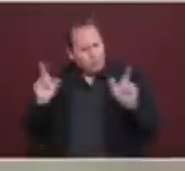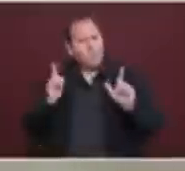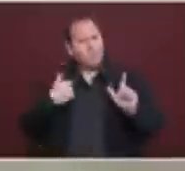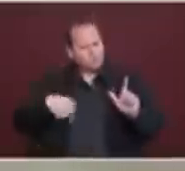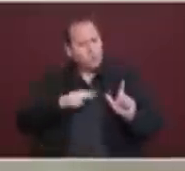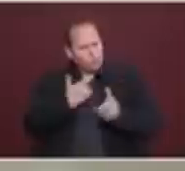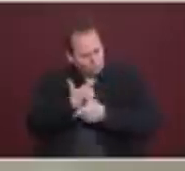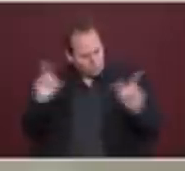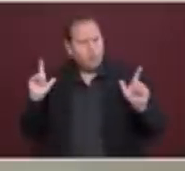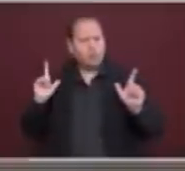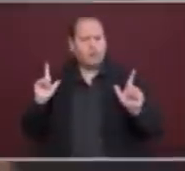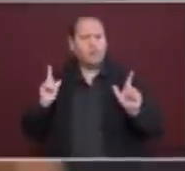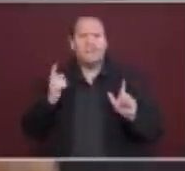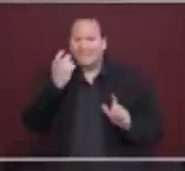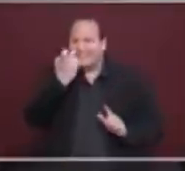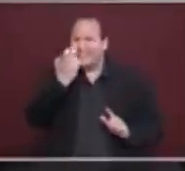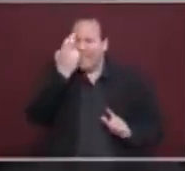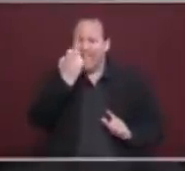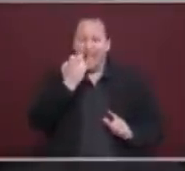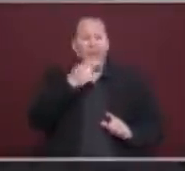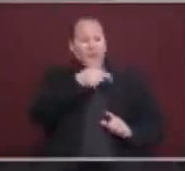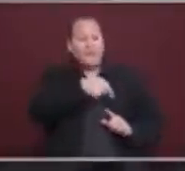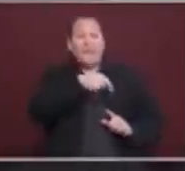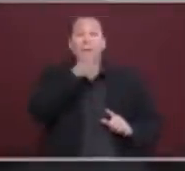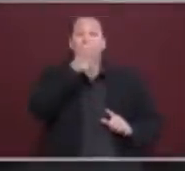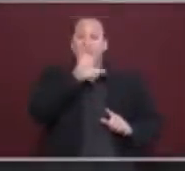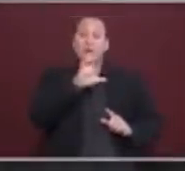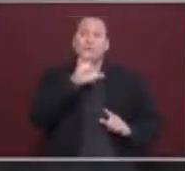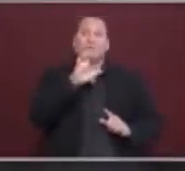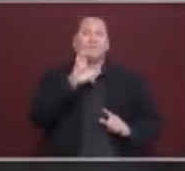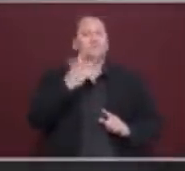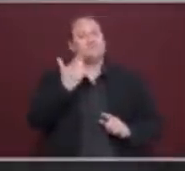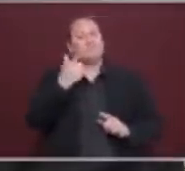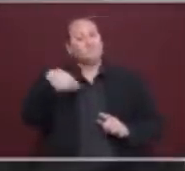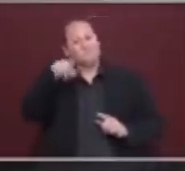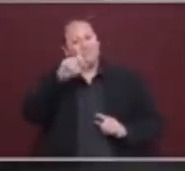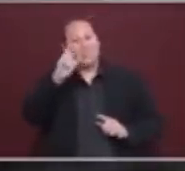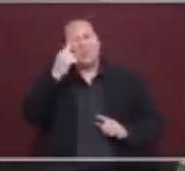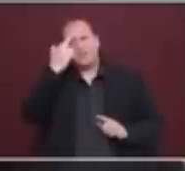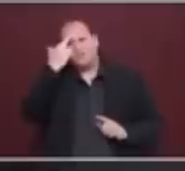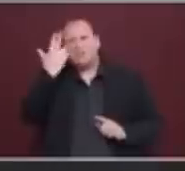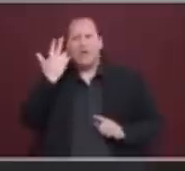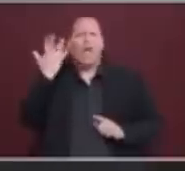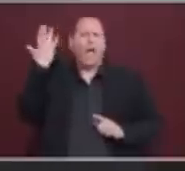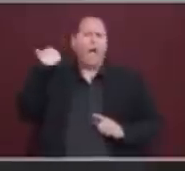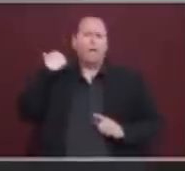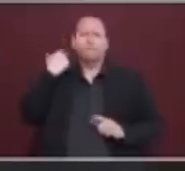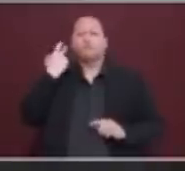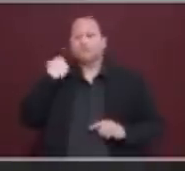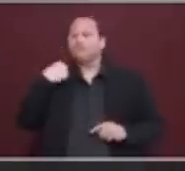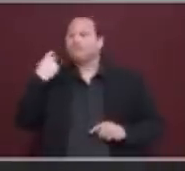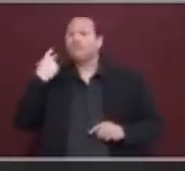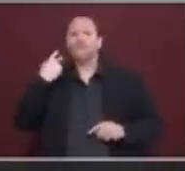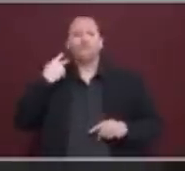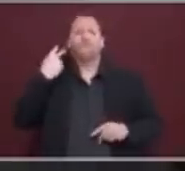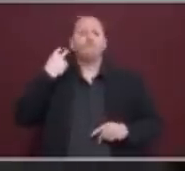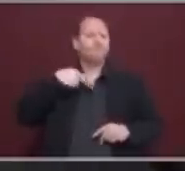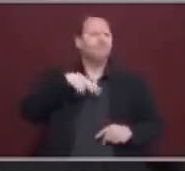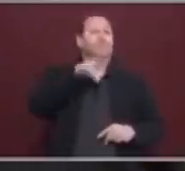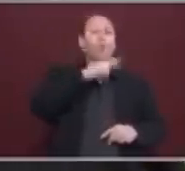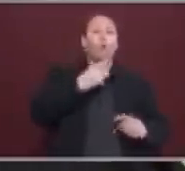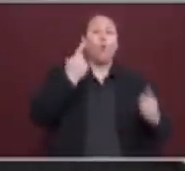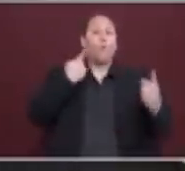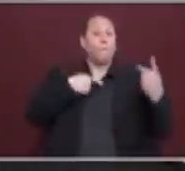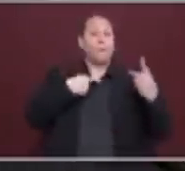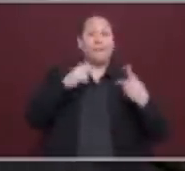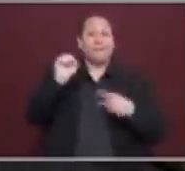precisamente baja california lo recuerdo en una gira un migrante en